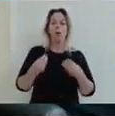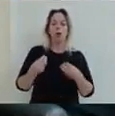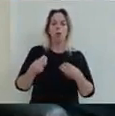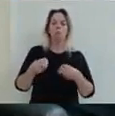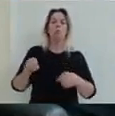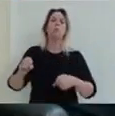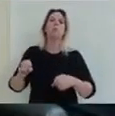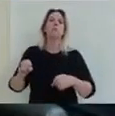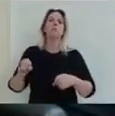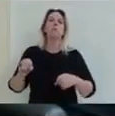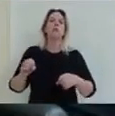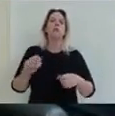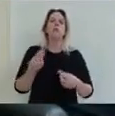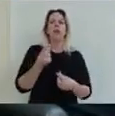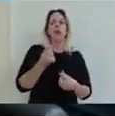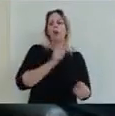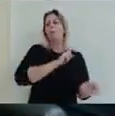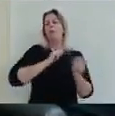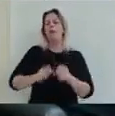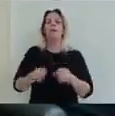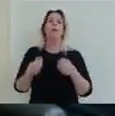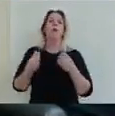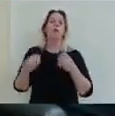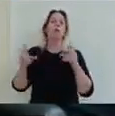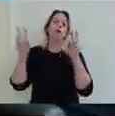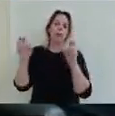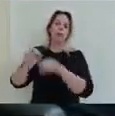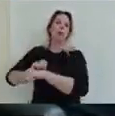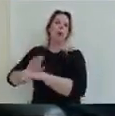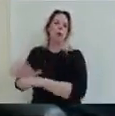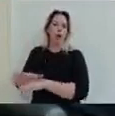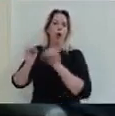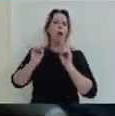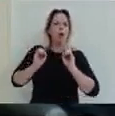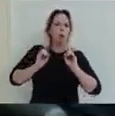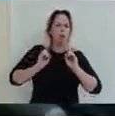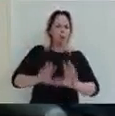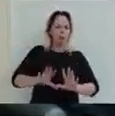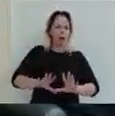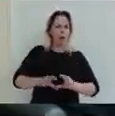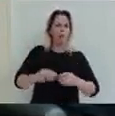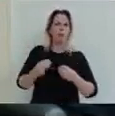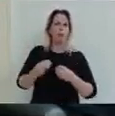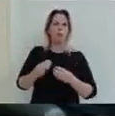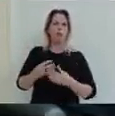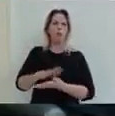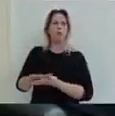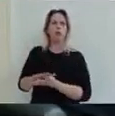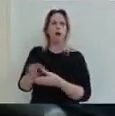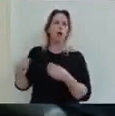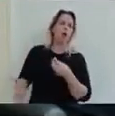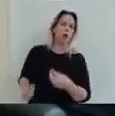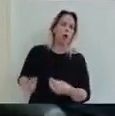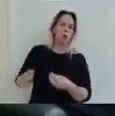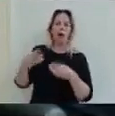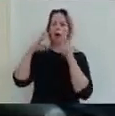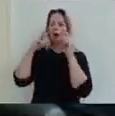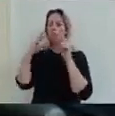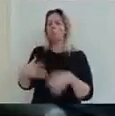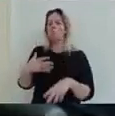muy crítica que vive no solo el país sino el mundo, y en una etapa que día a día va evolucionando y